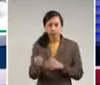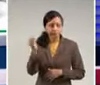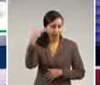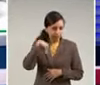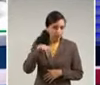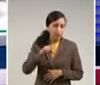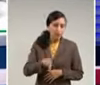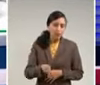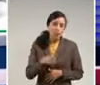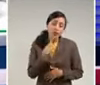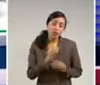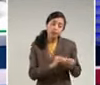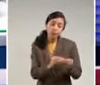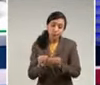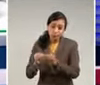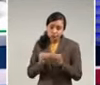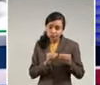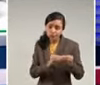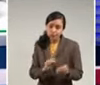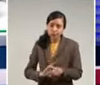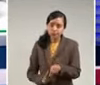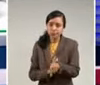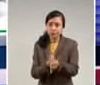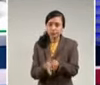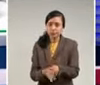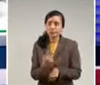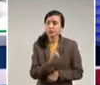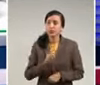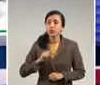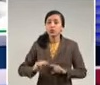la extensión del virus SARS-CoV-2. Nosotros nos